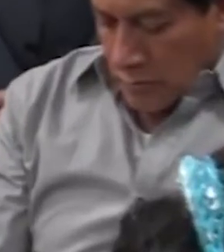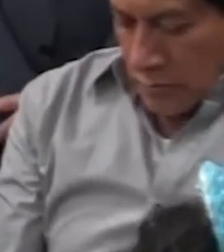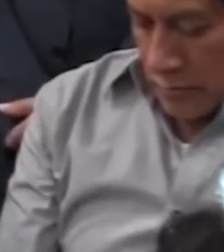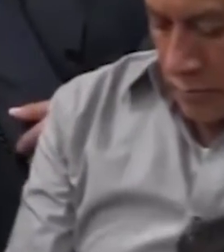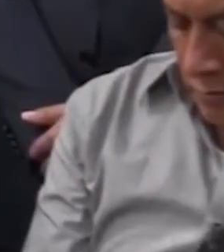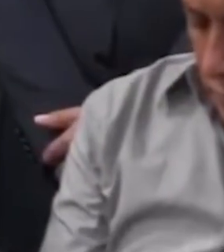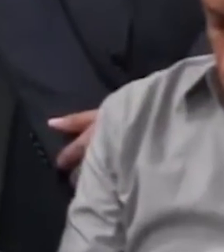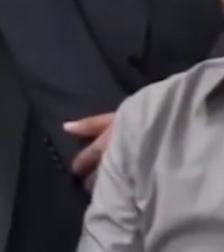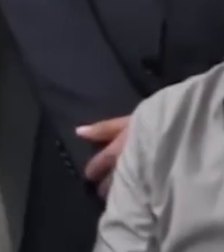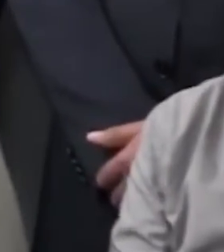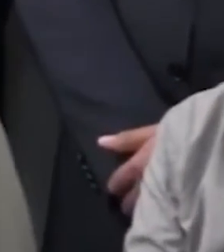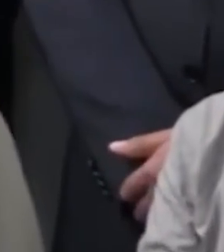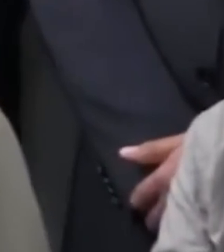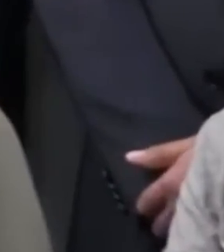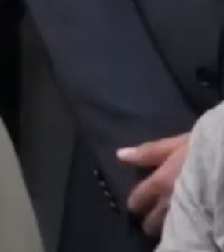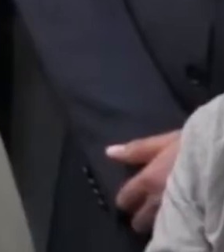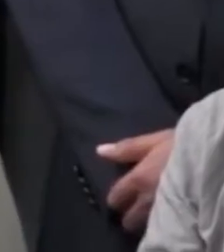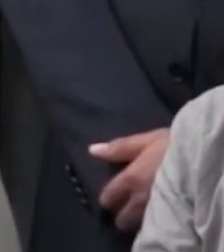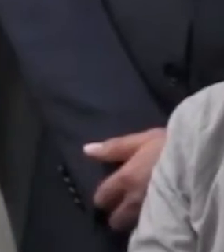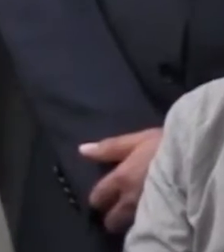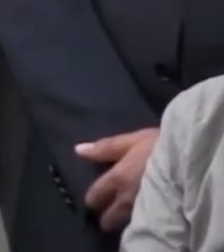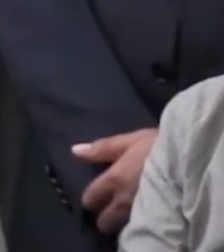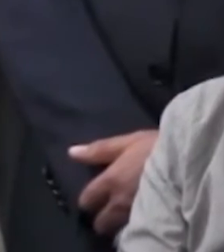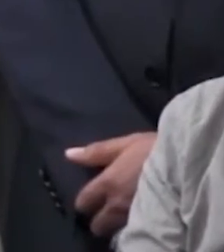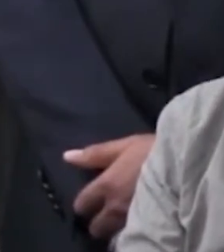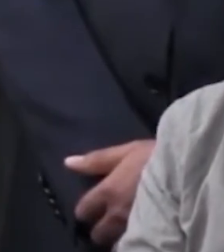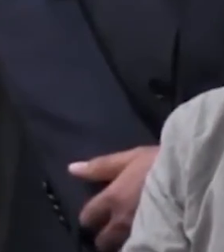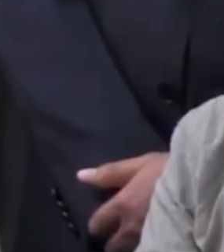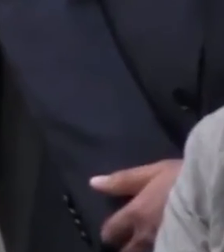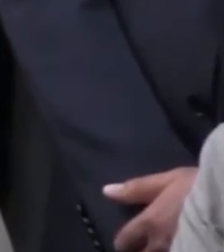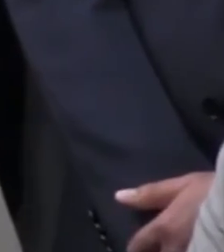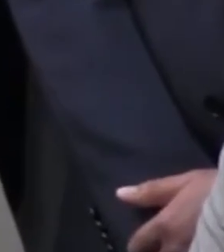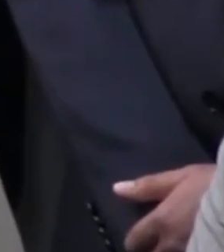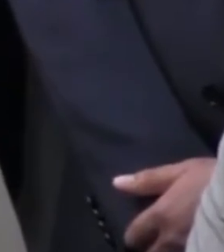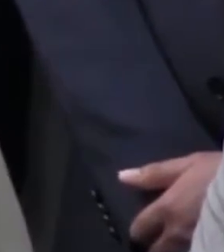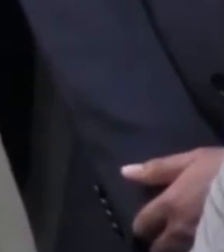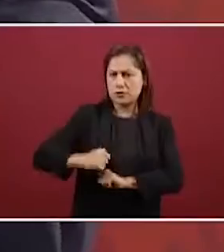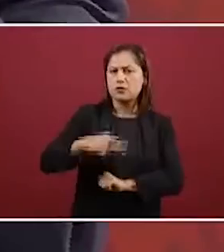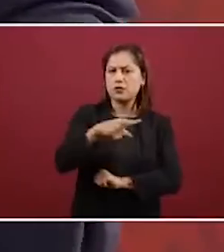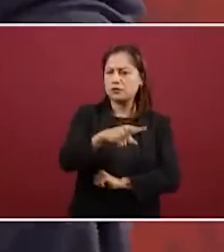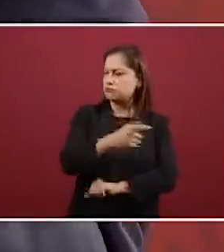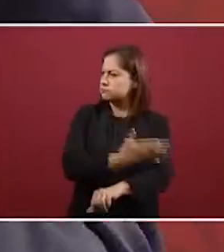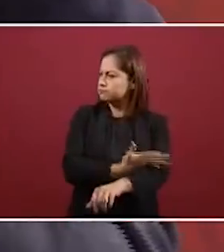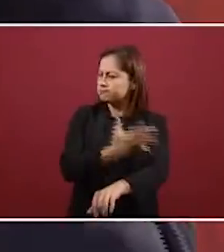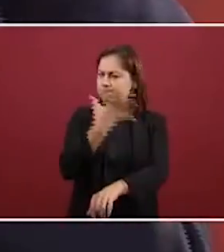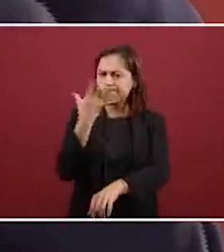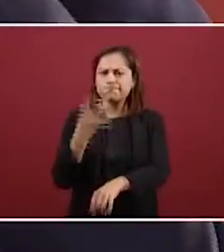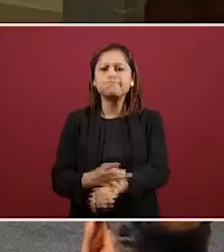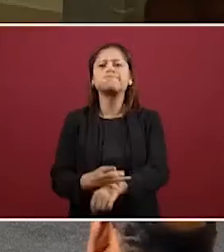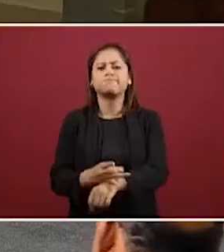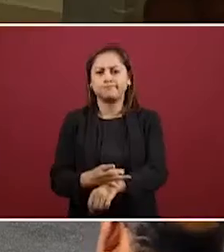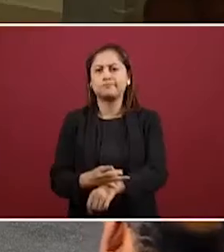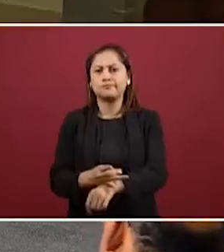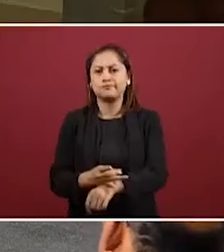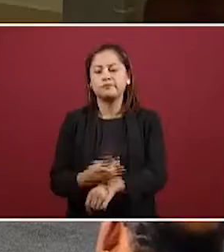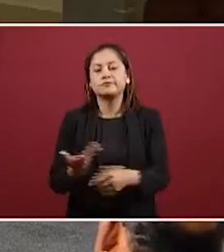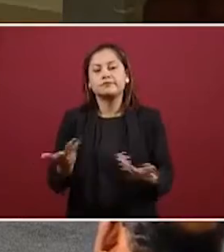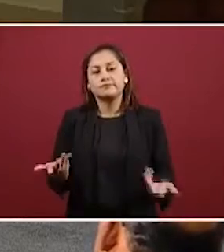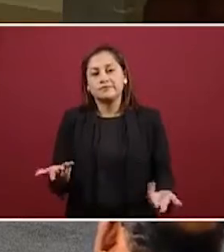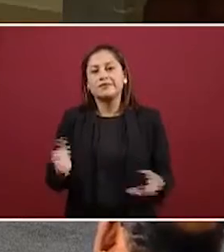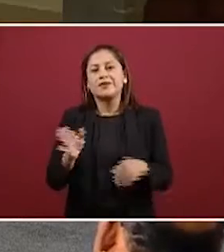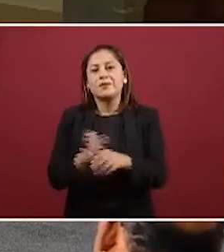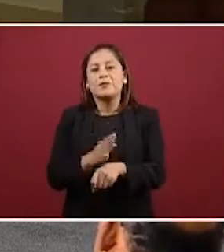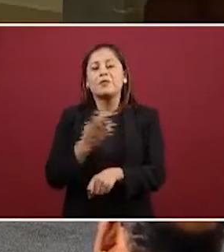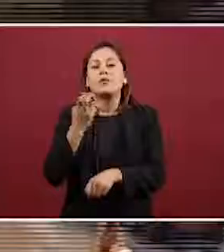acelerar la entrega de los recursos a raquel sosa rectora de las universidades para el bienestar y en su conferencia diaria de este palacio nacional